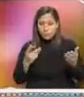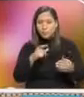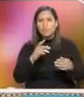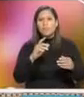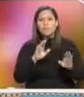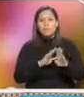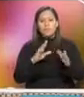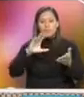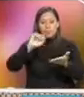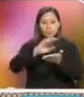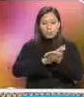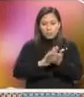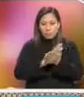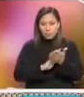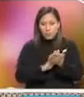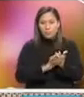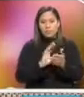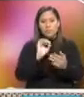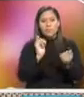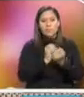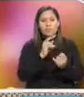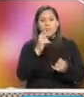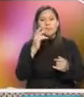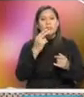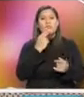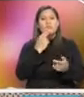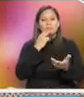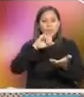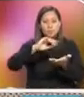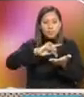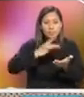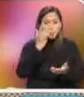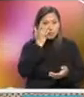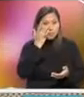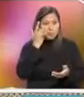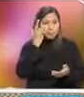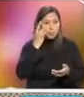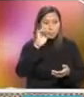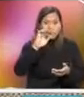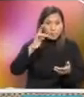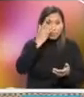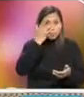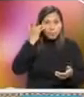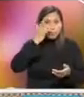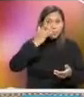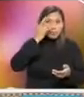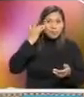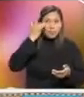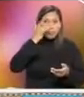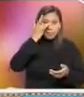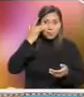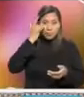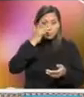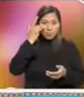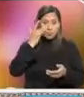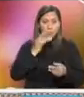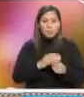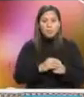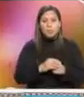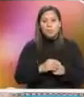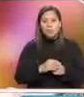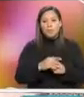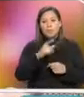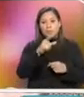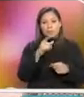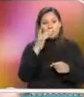crema de manos o con el uso de las cremas para ojos. Nunca, por más que te apliques el sérum de ojos, va